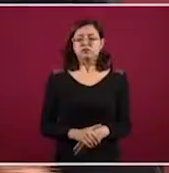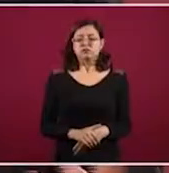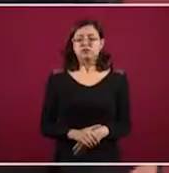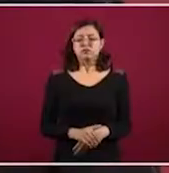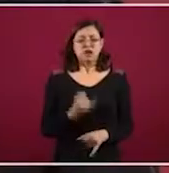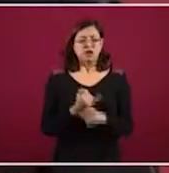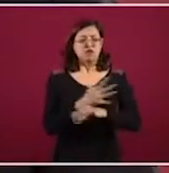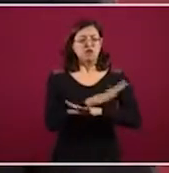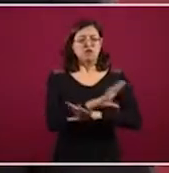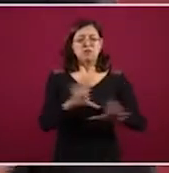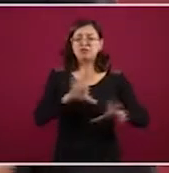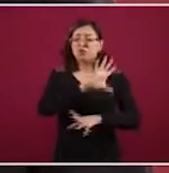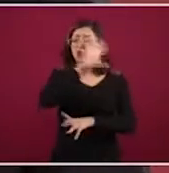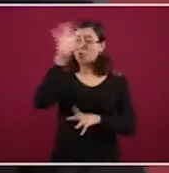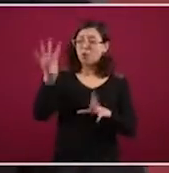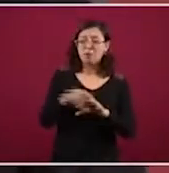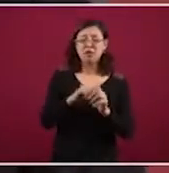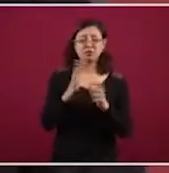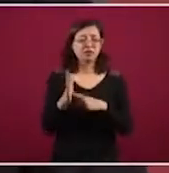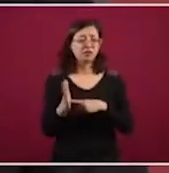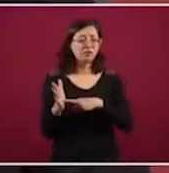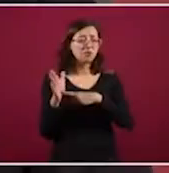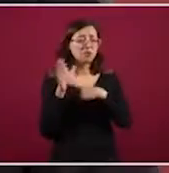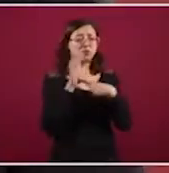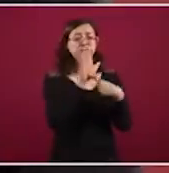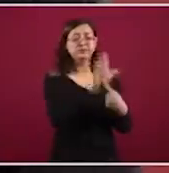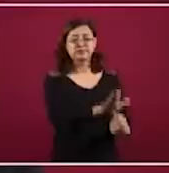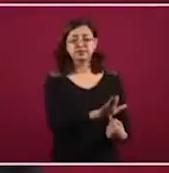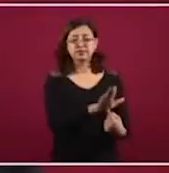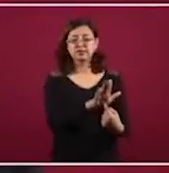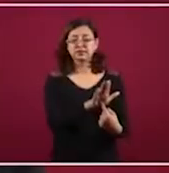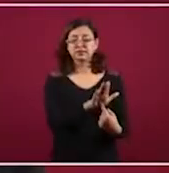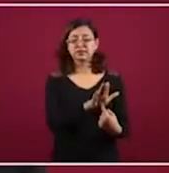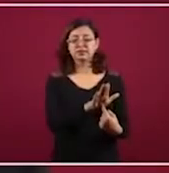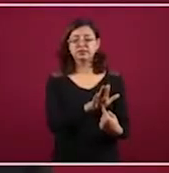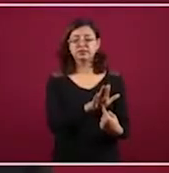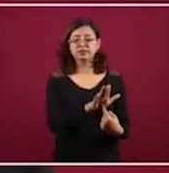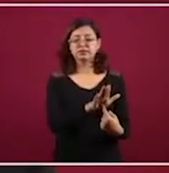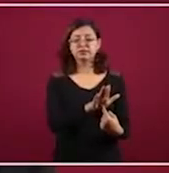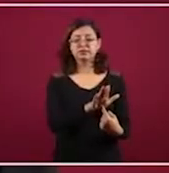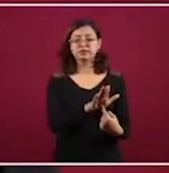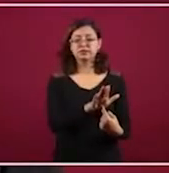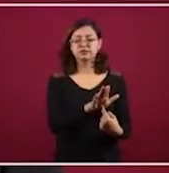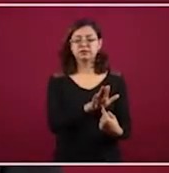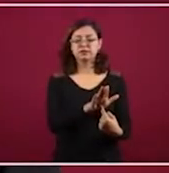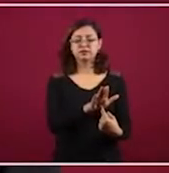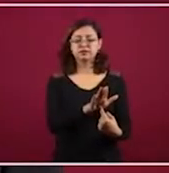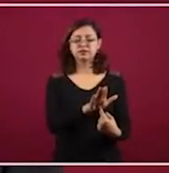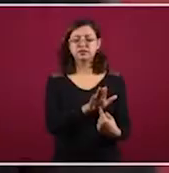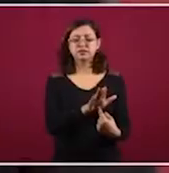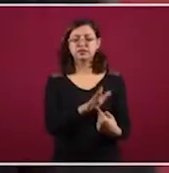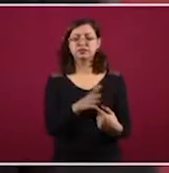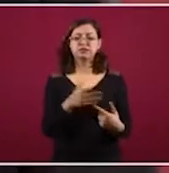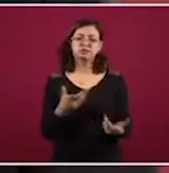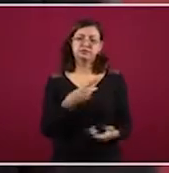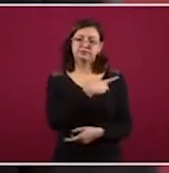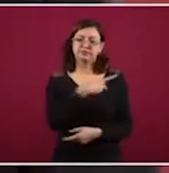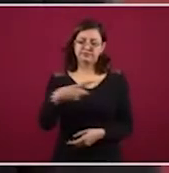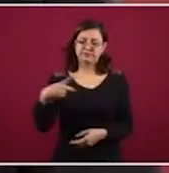presentarles toda la información que tenemos, que sea en la